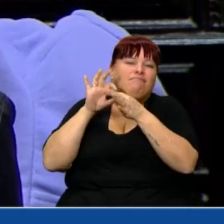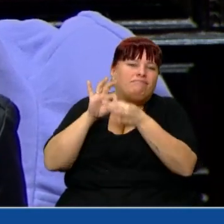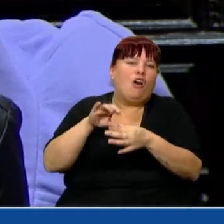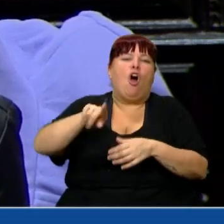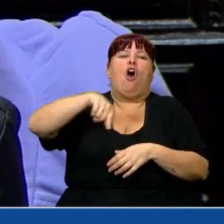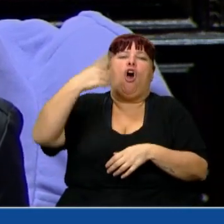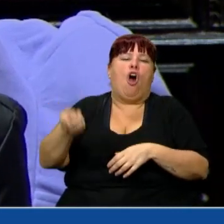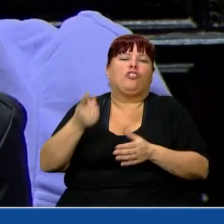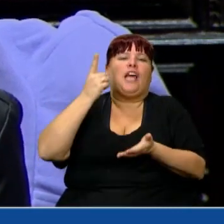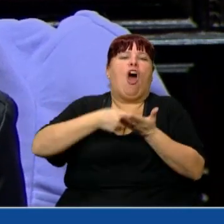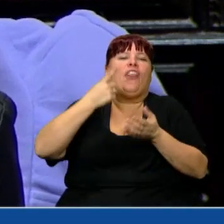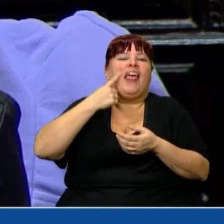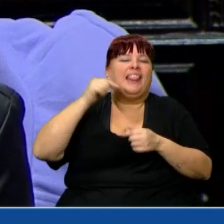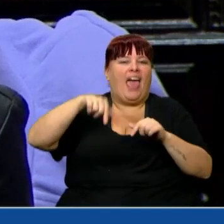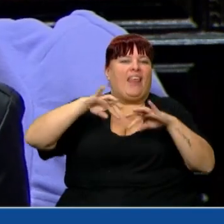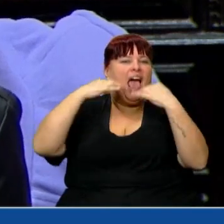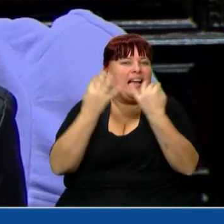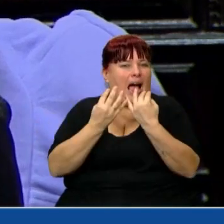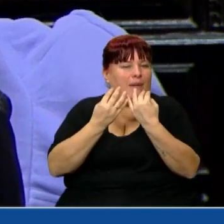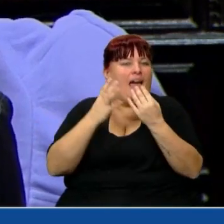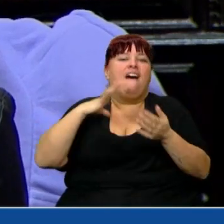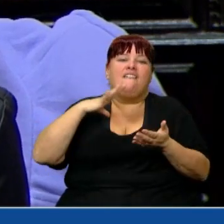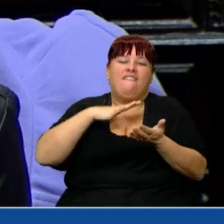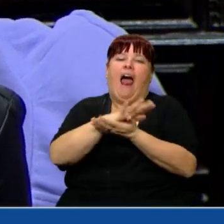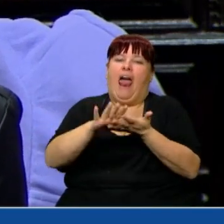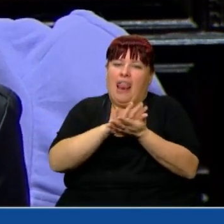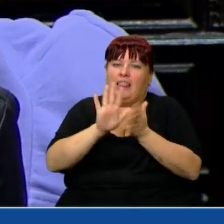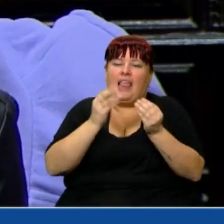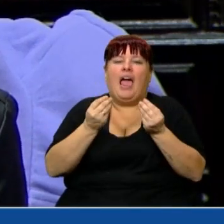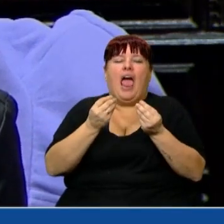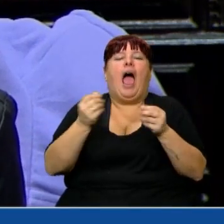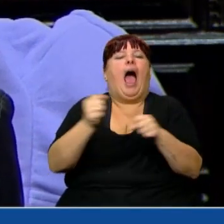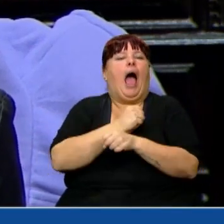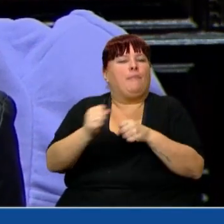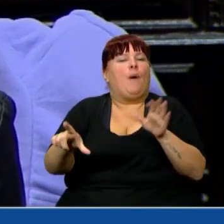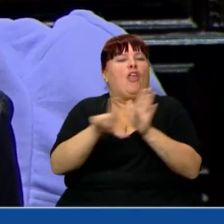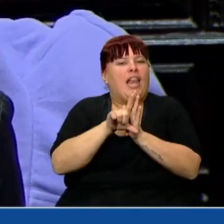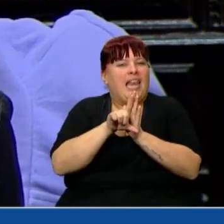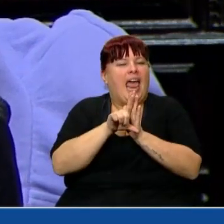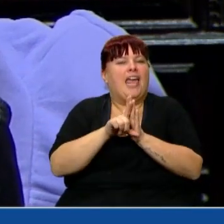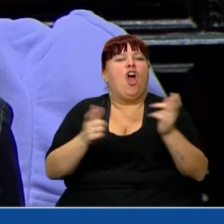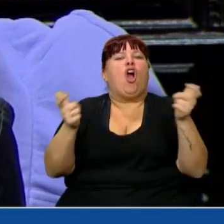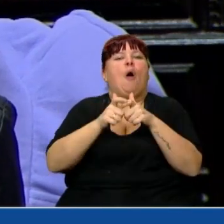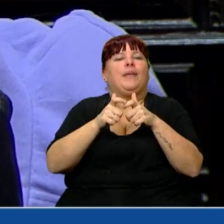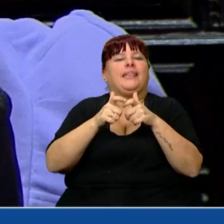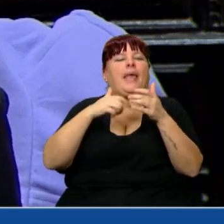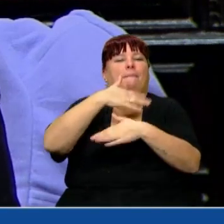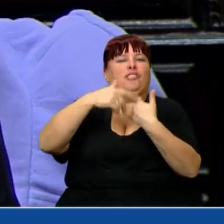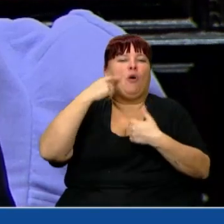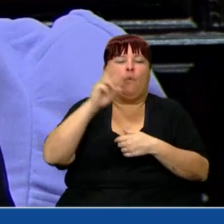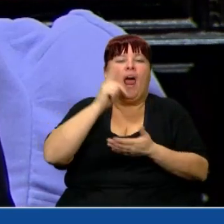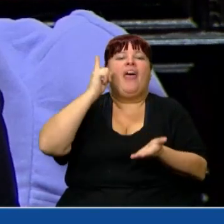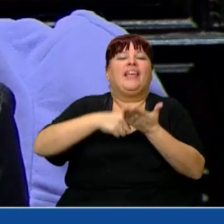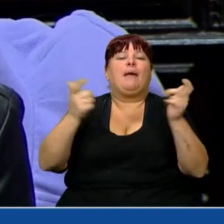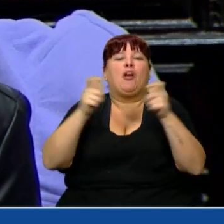relacionada con otro orden del día que tiene esta Cámara pendiente para resolver, que es la sanción de la ley de comités mixtos, que tiene